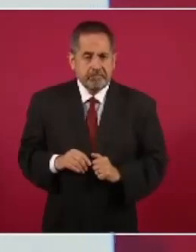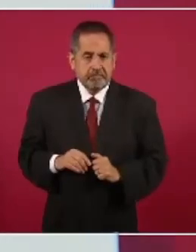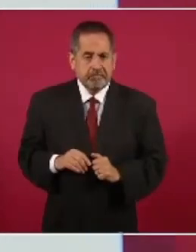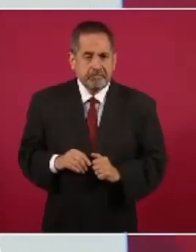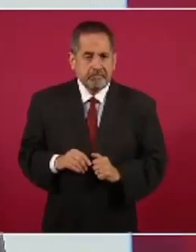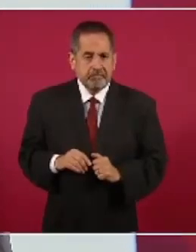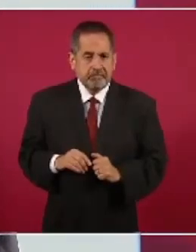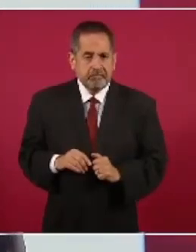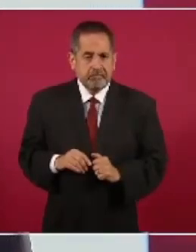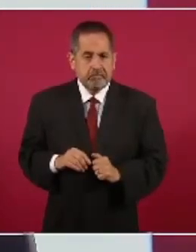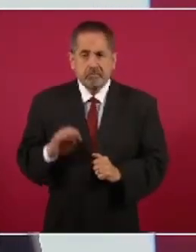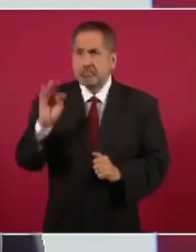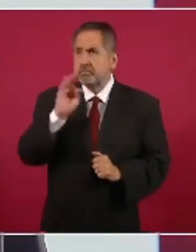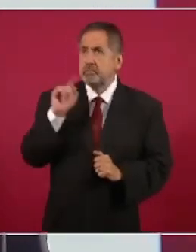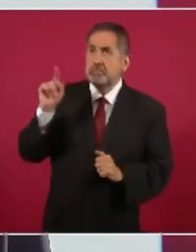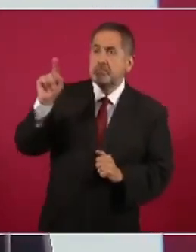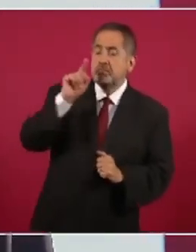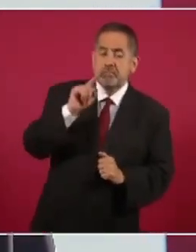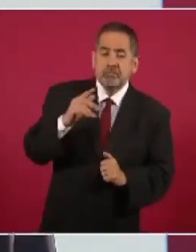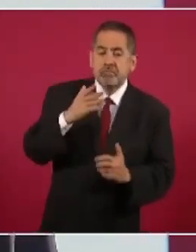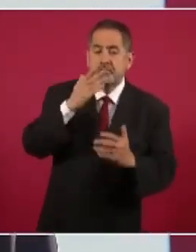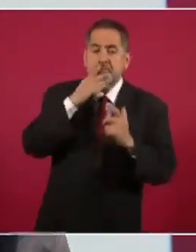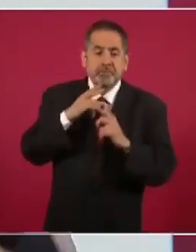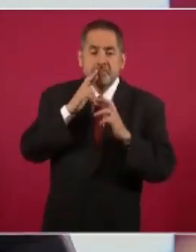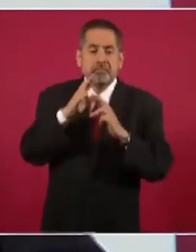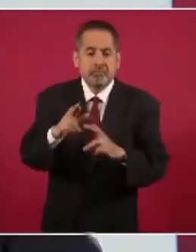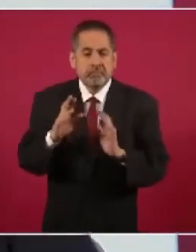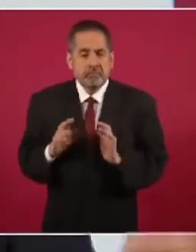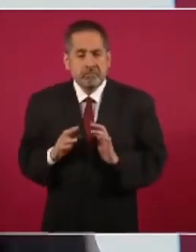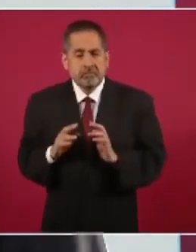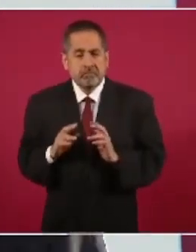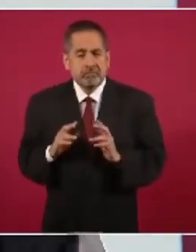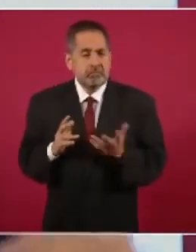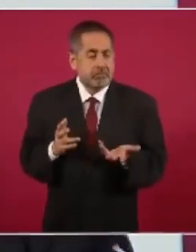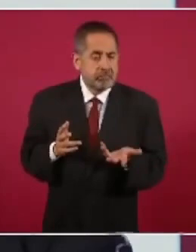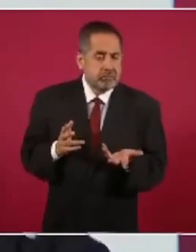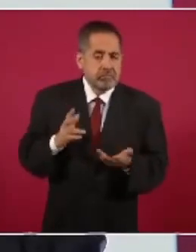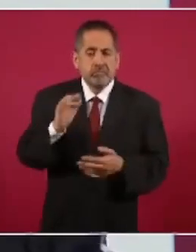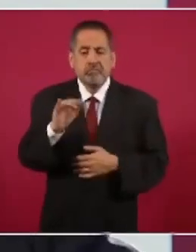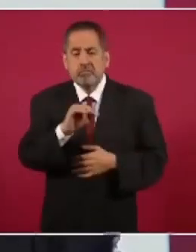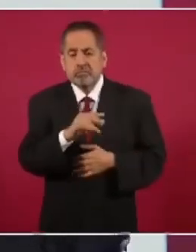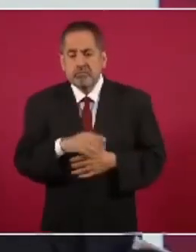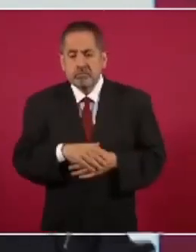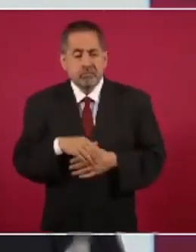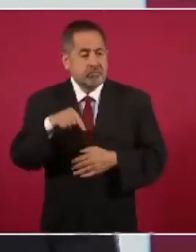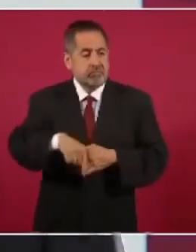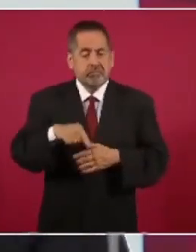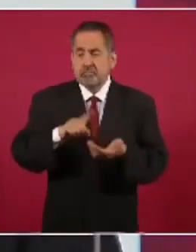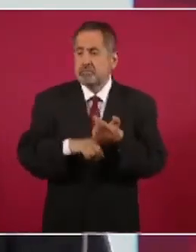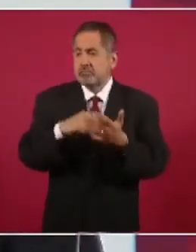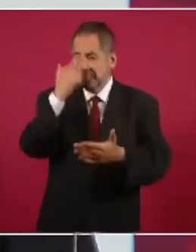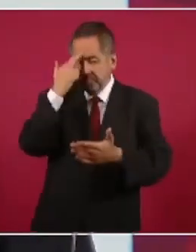no hay resultados y al contrario hay violaciones de derechos humanos,